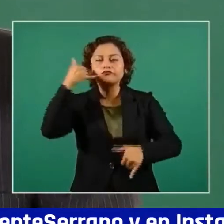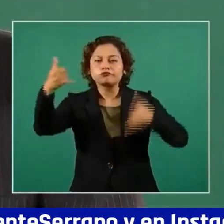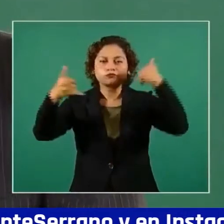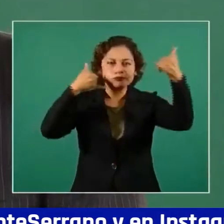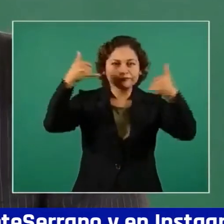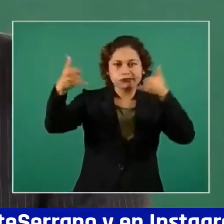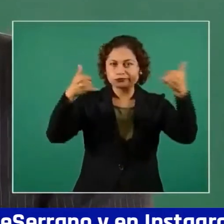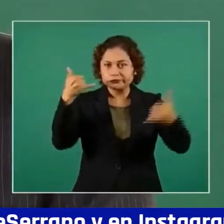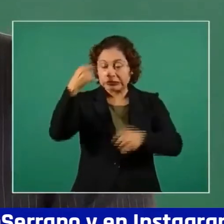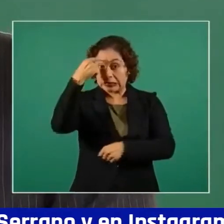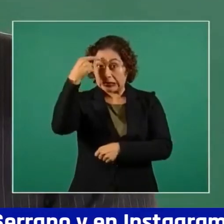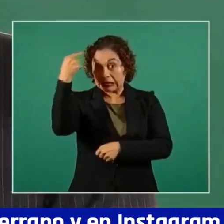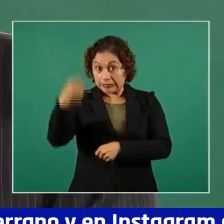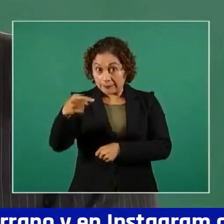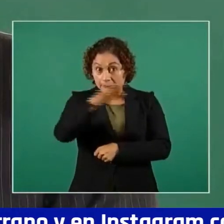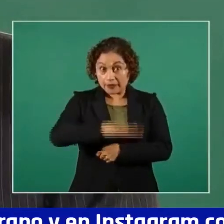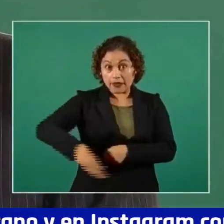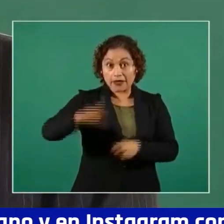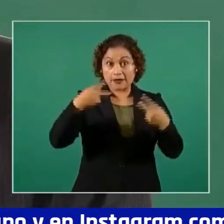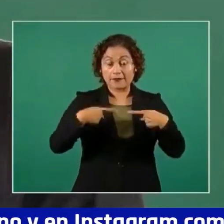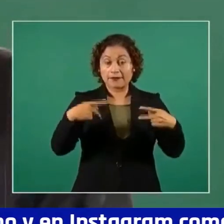para que la gente